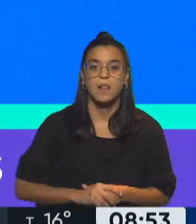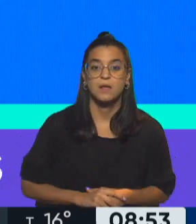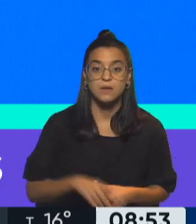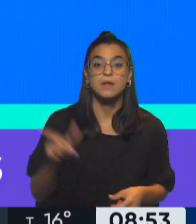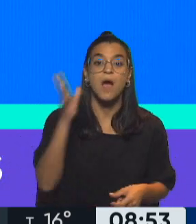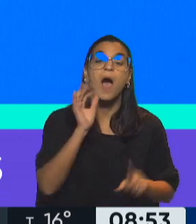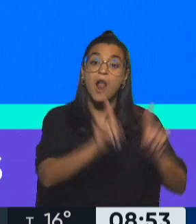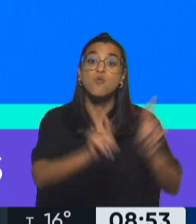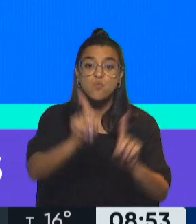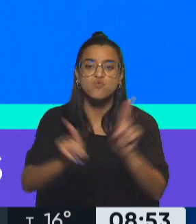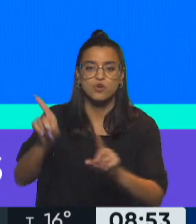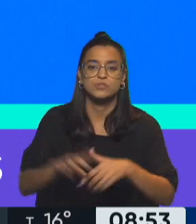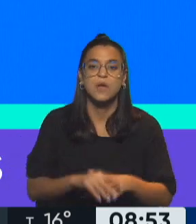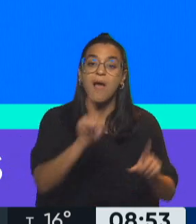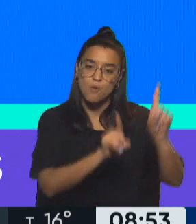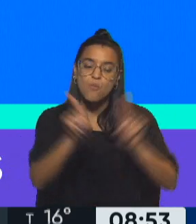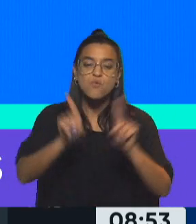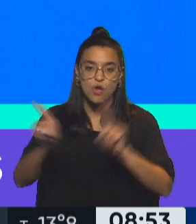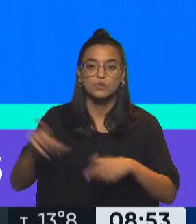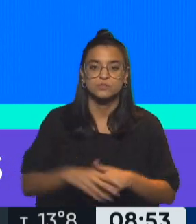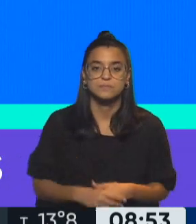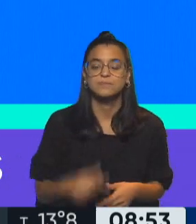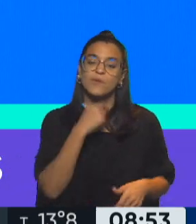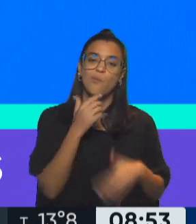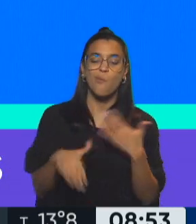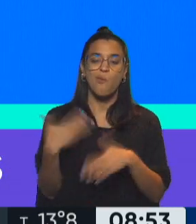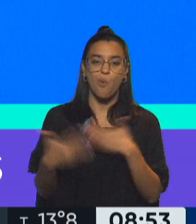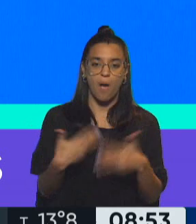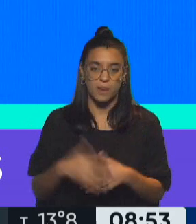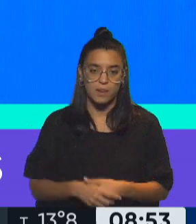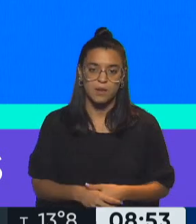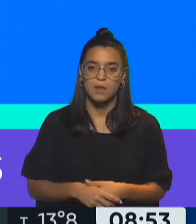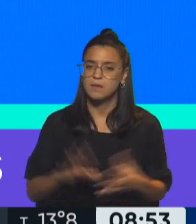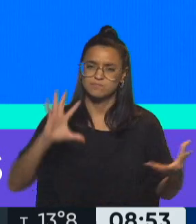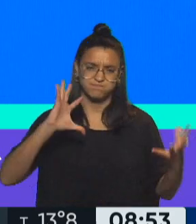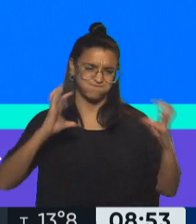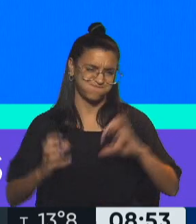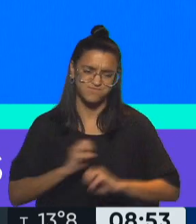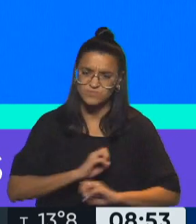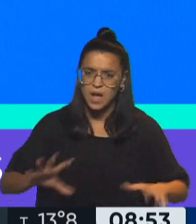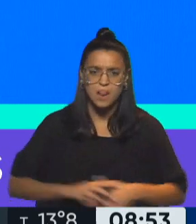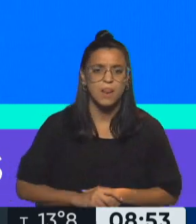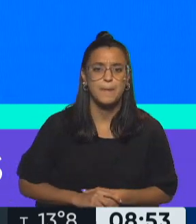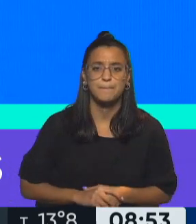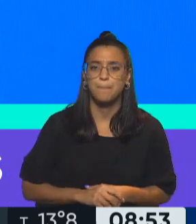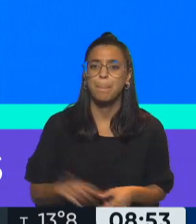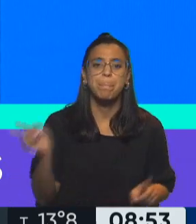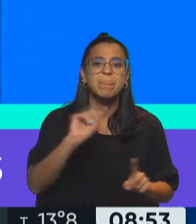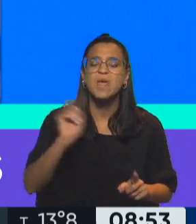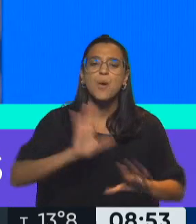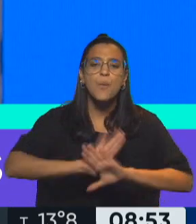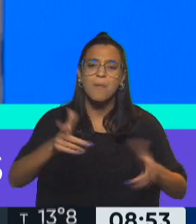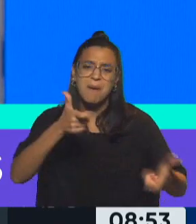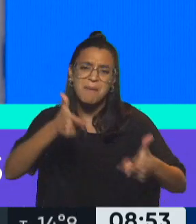hay algunos que tratan de jugar. La rompieron mal. No hay que